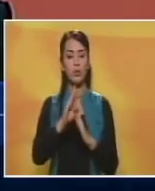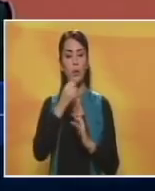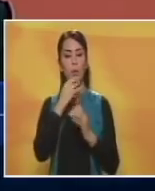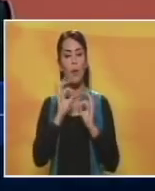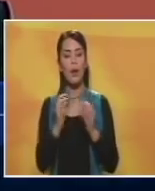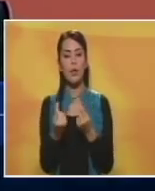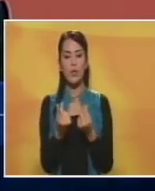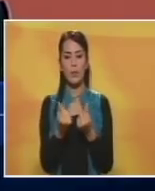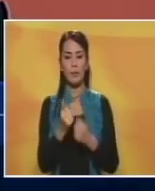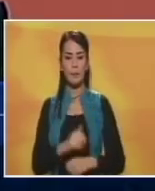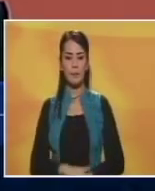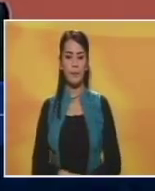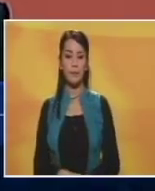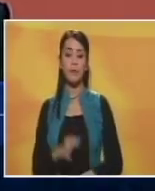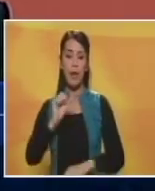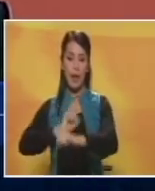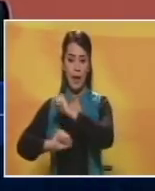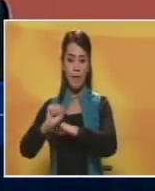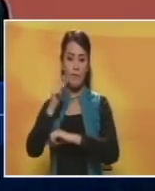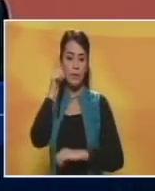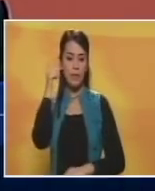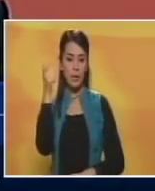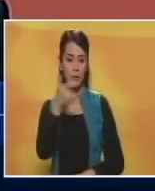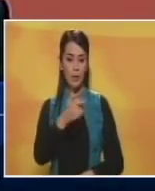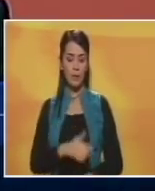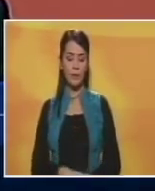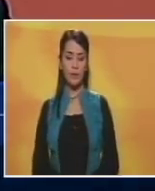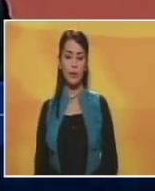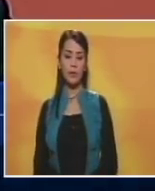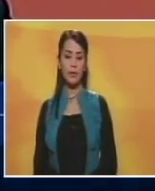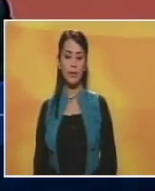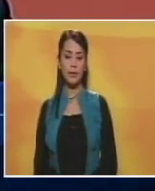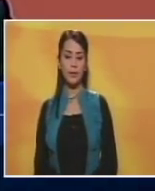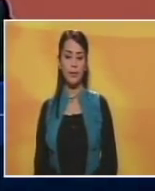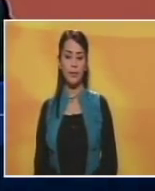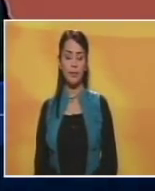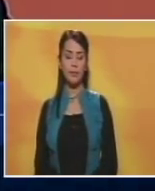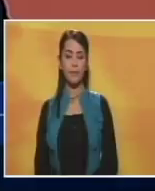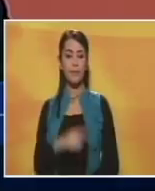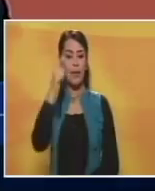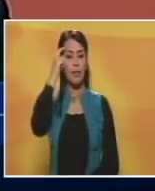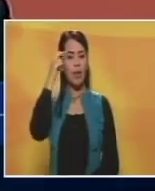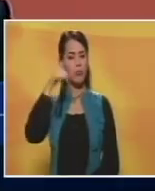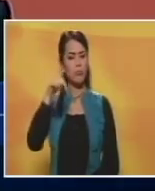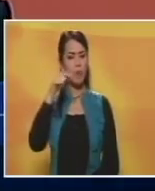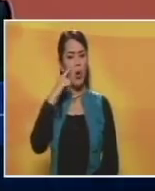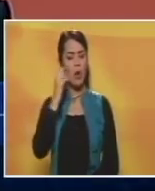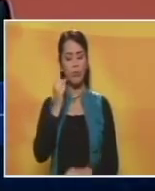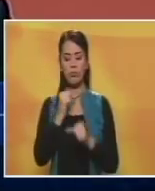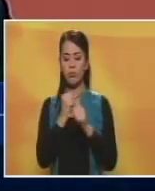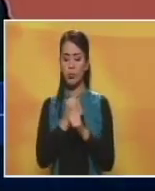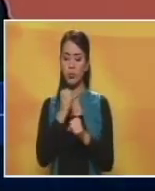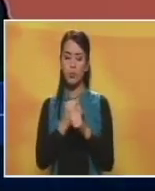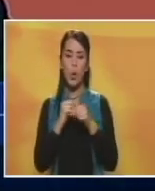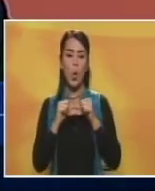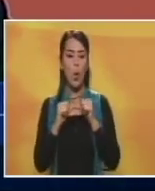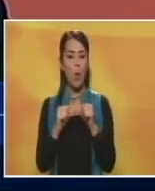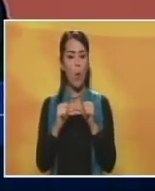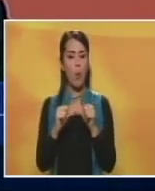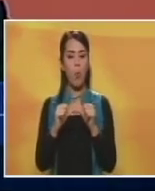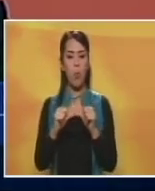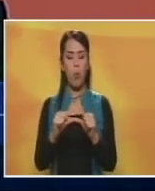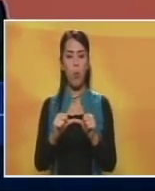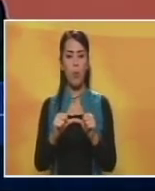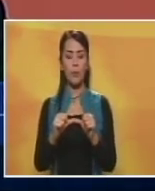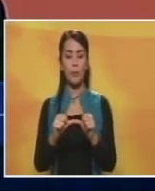económica. Ha sido la defensa del pueblo. Así que el día de hoy vamos a seguir trabajando, vamos